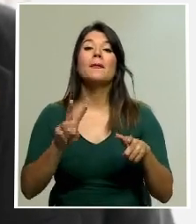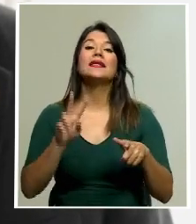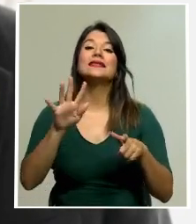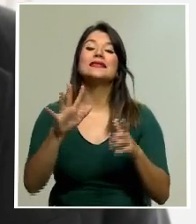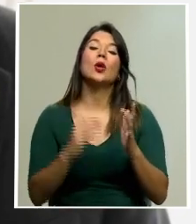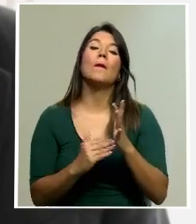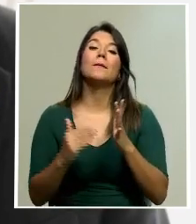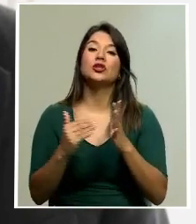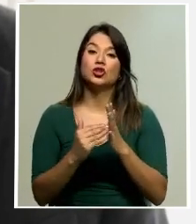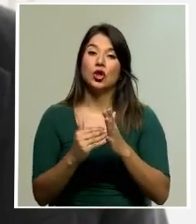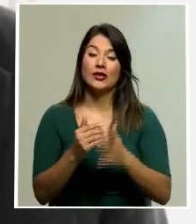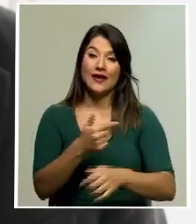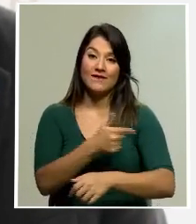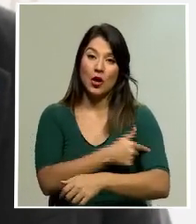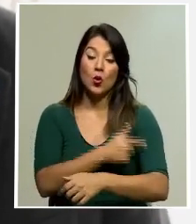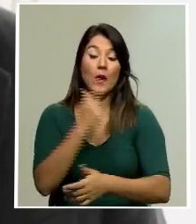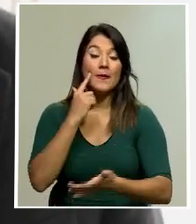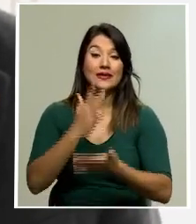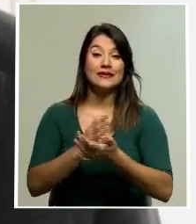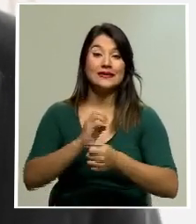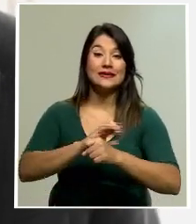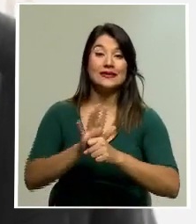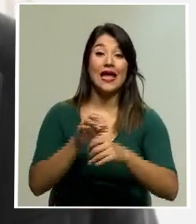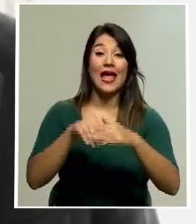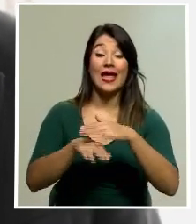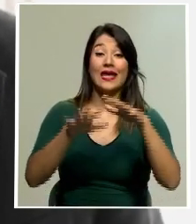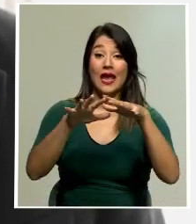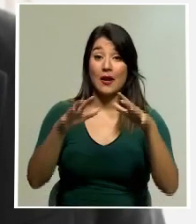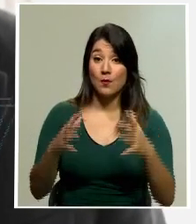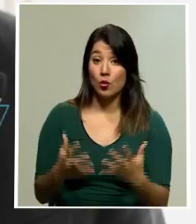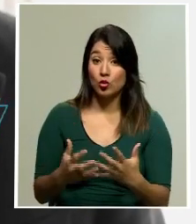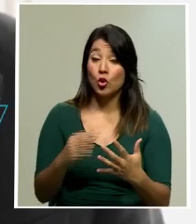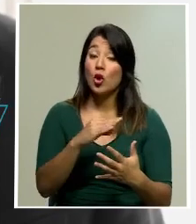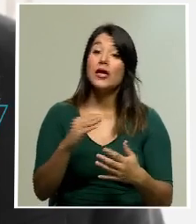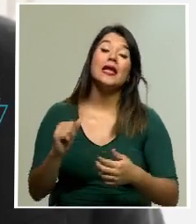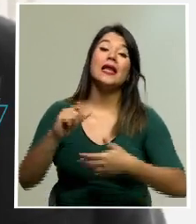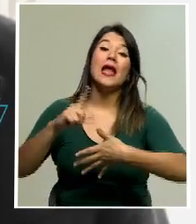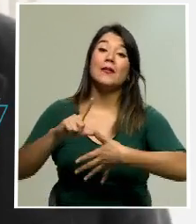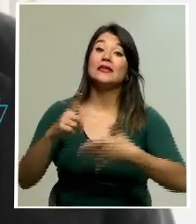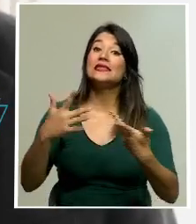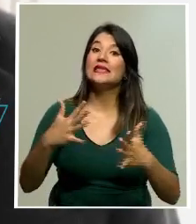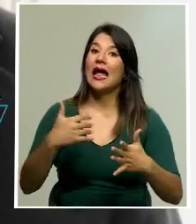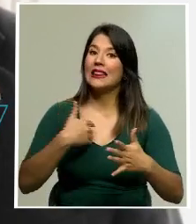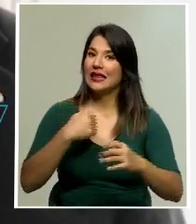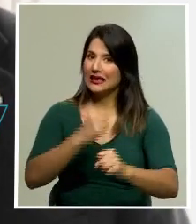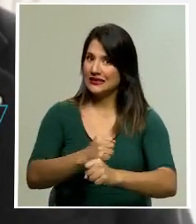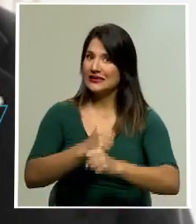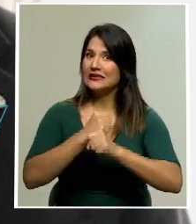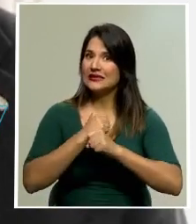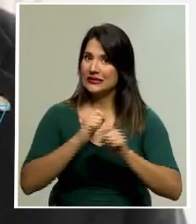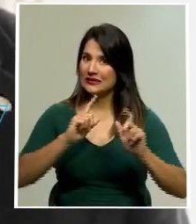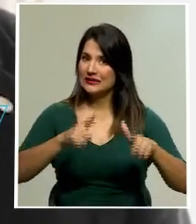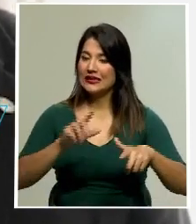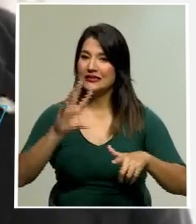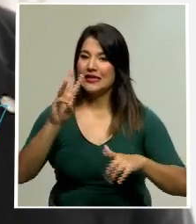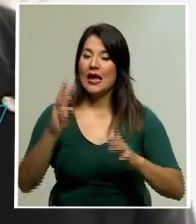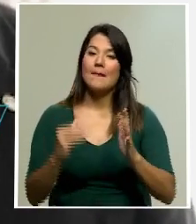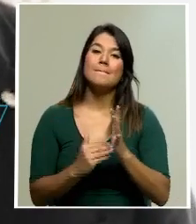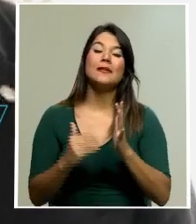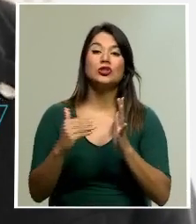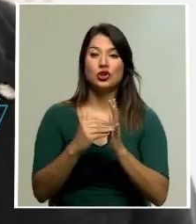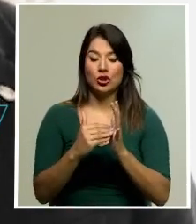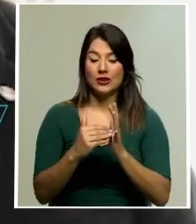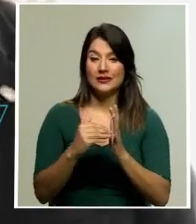millones de dosis de vacunas anti-COVID para el mundo, donde Latinoamérica tiene garantizada al menos 6 millones de